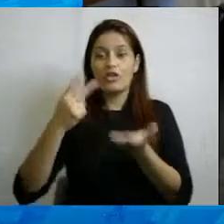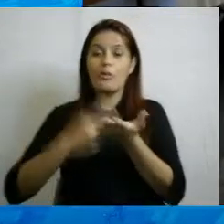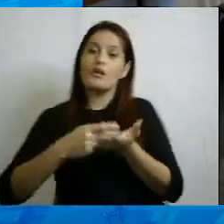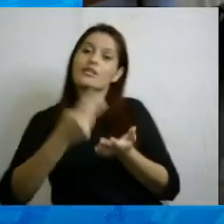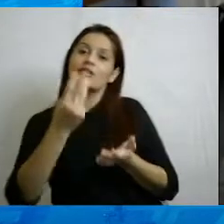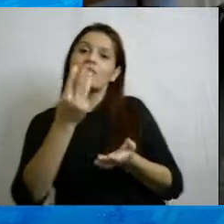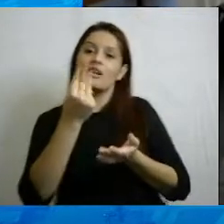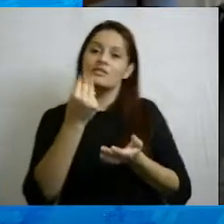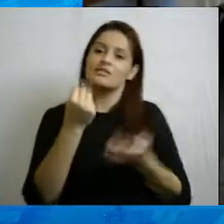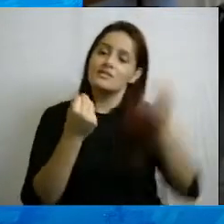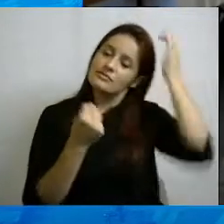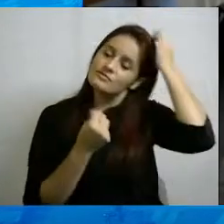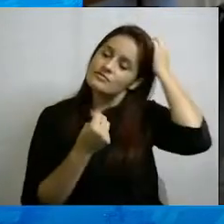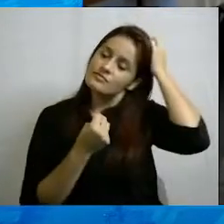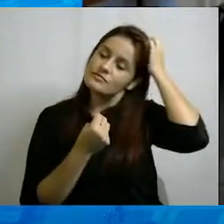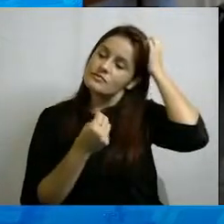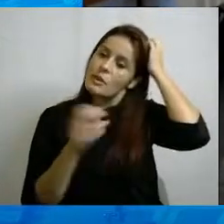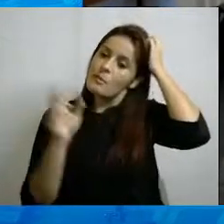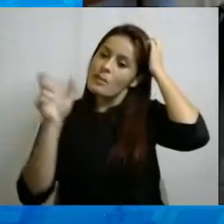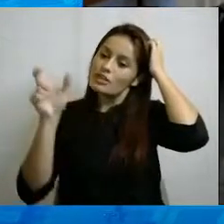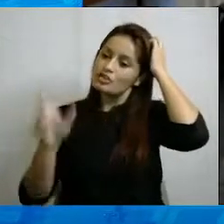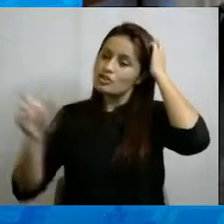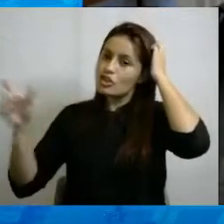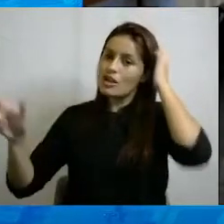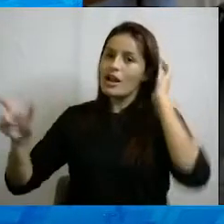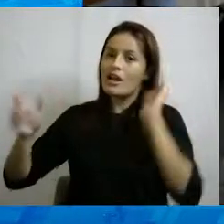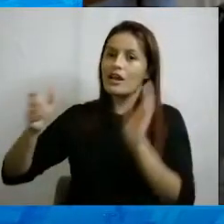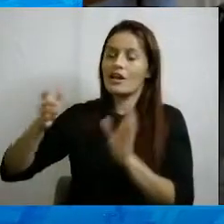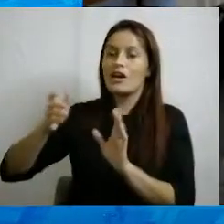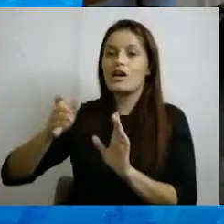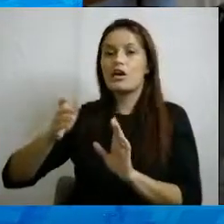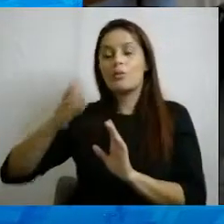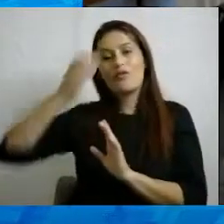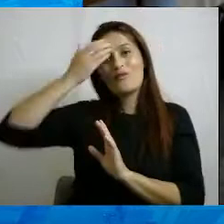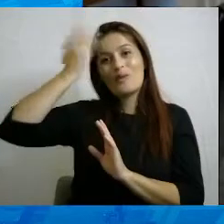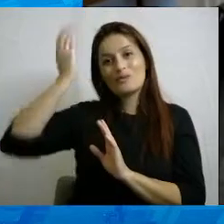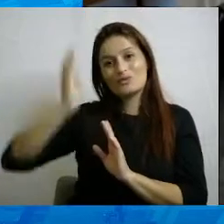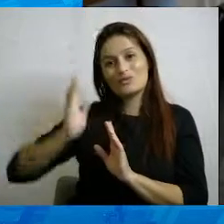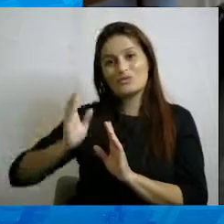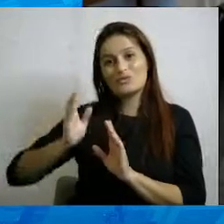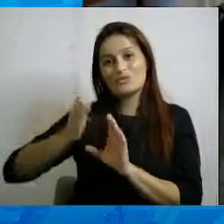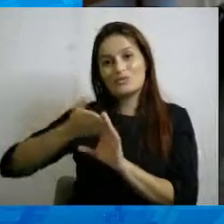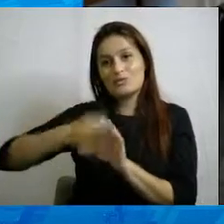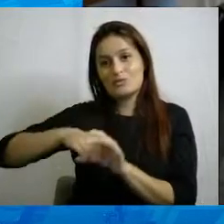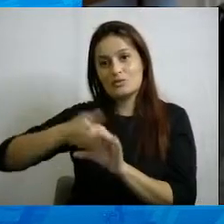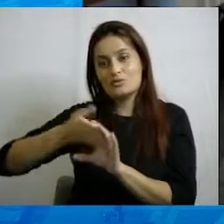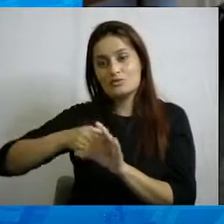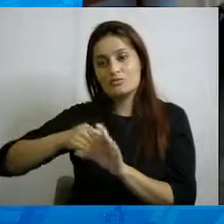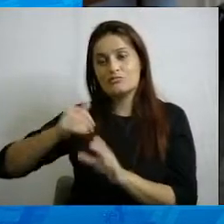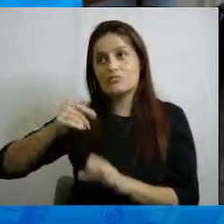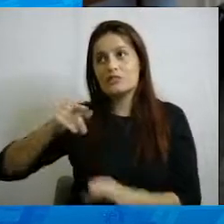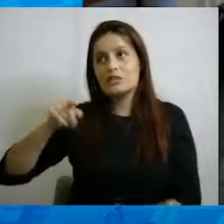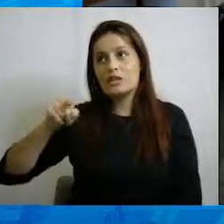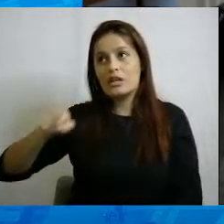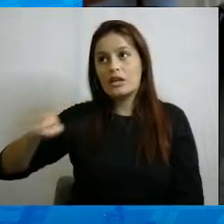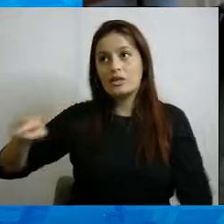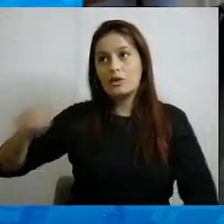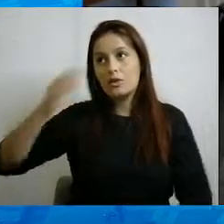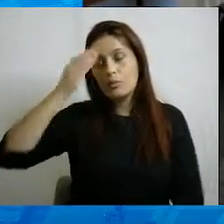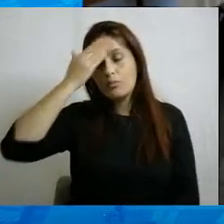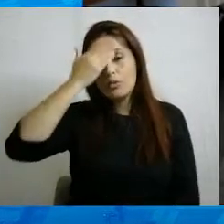personajes típicos e históricos de Pomaire. Y están constituidos también formalmente como ellos, tienen un decreto alcaldicio. Ellos están preocupados para